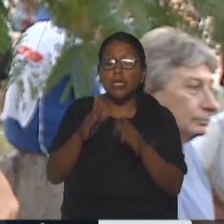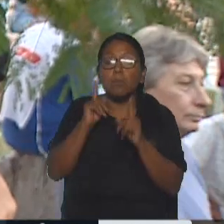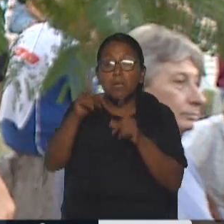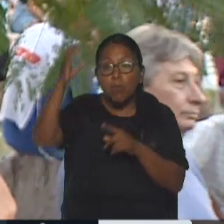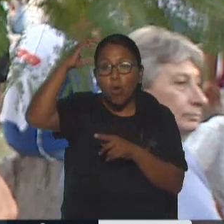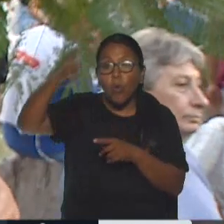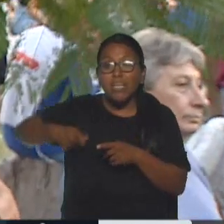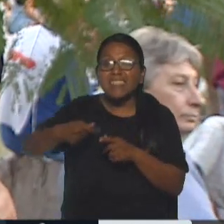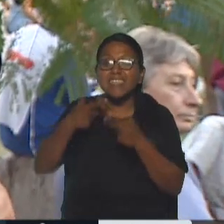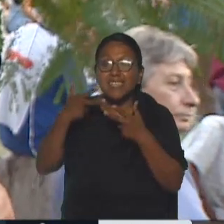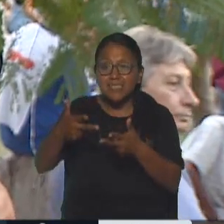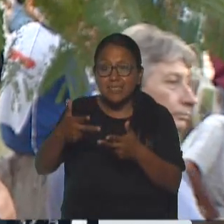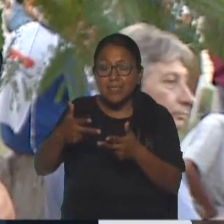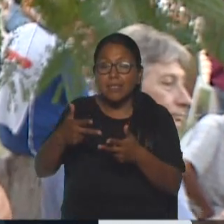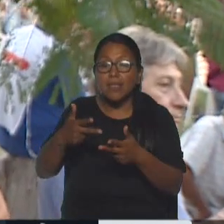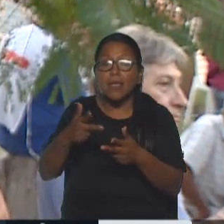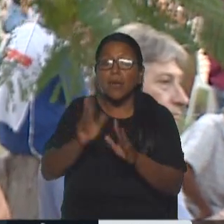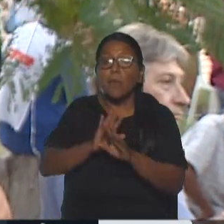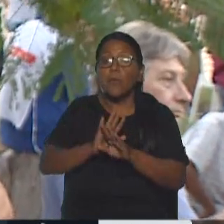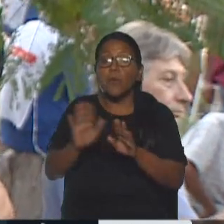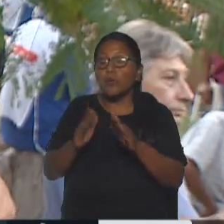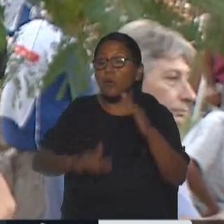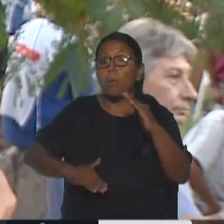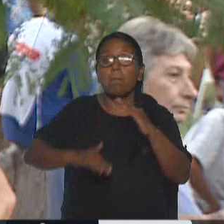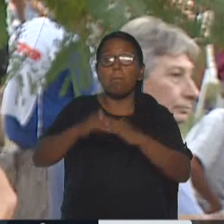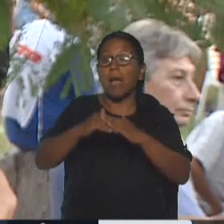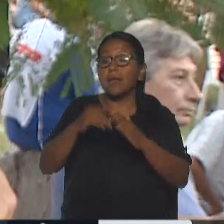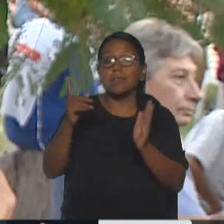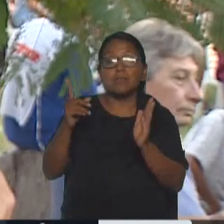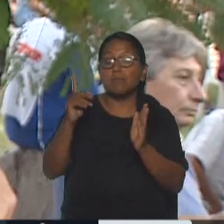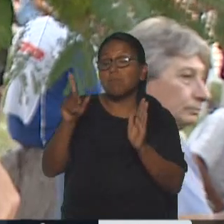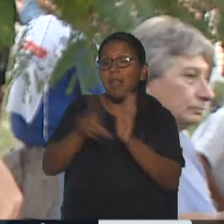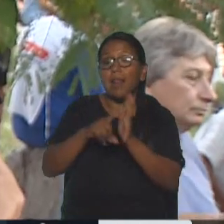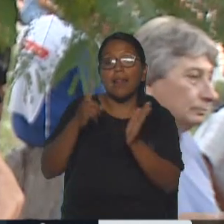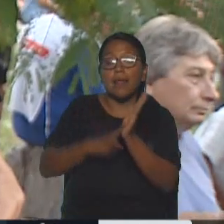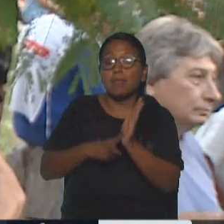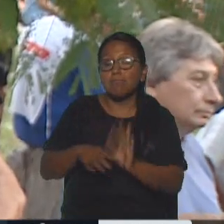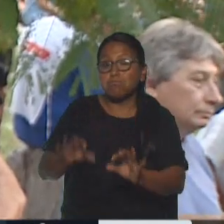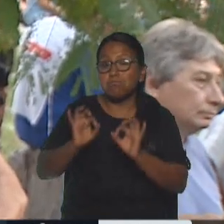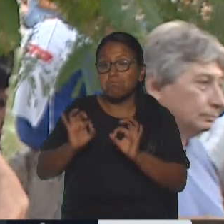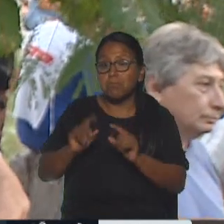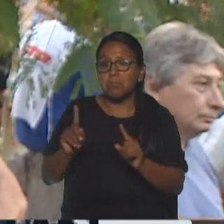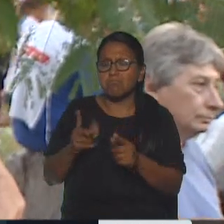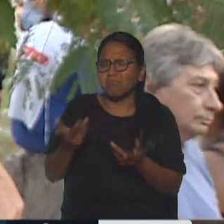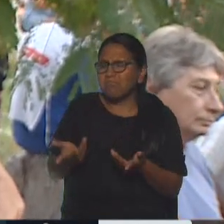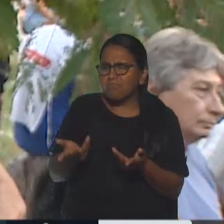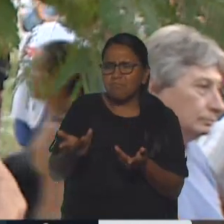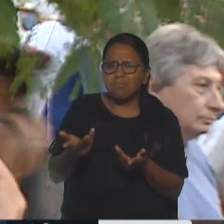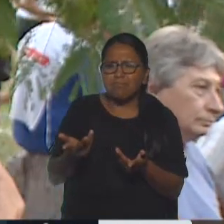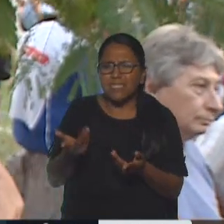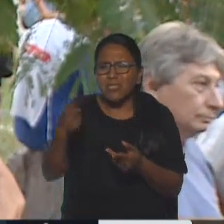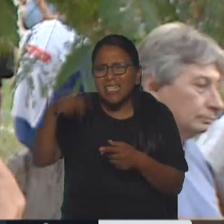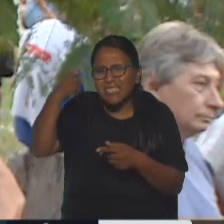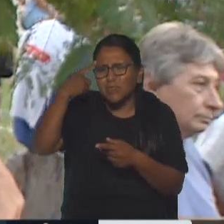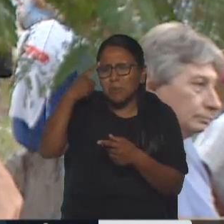jueces en el fallo dicen, bueno, le hemos puesto lo máximo que la ley dice, pero eso es insuficiente. O sea, ahí está claro que